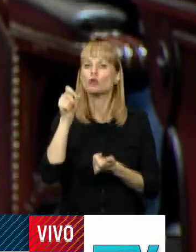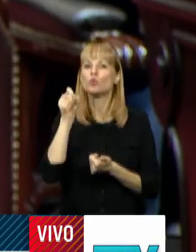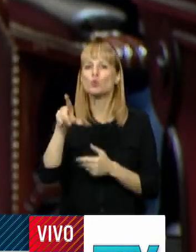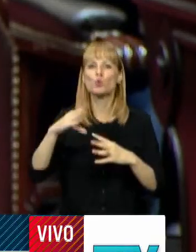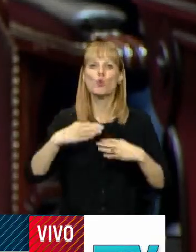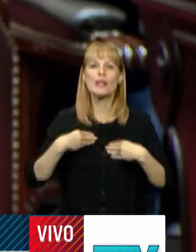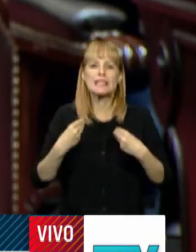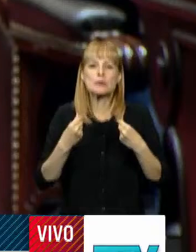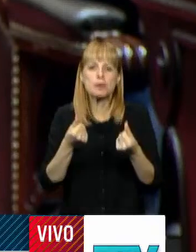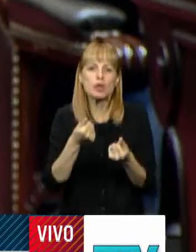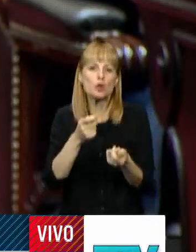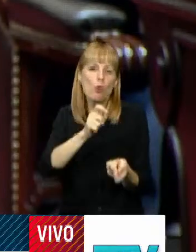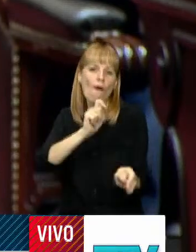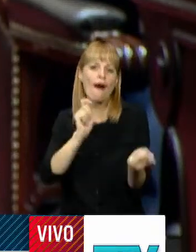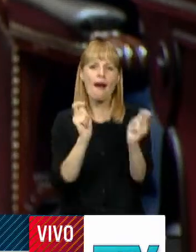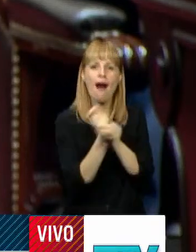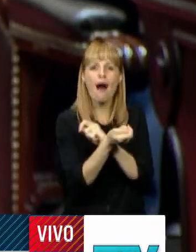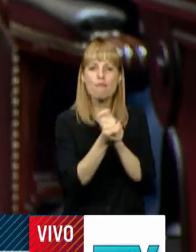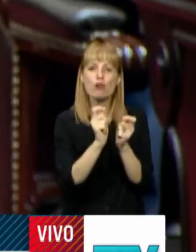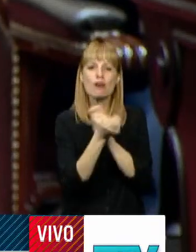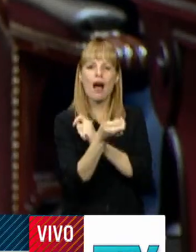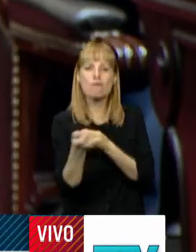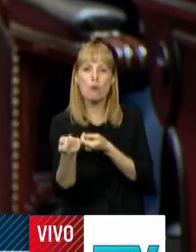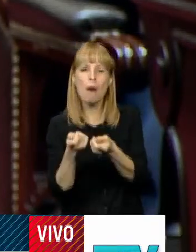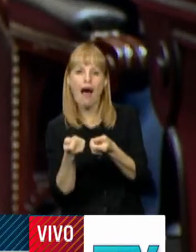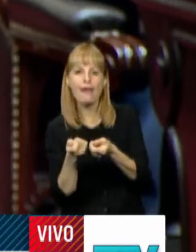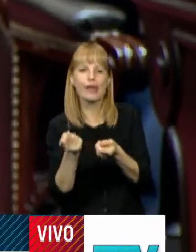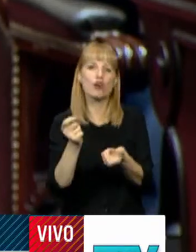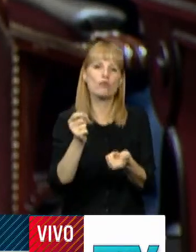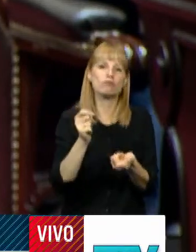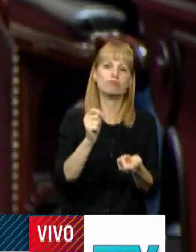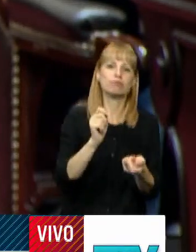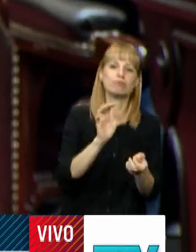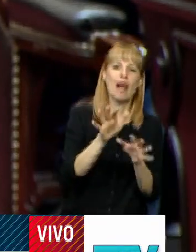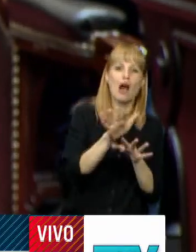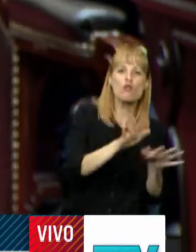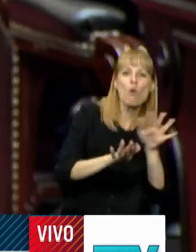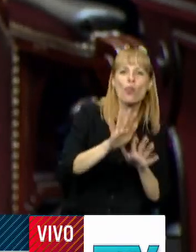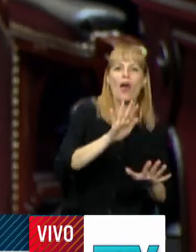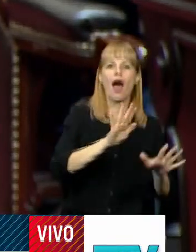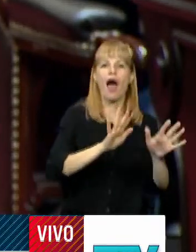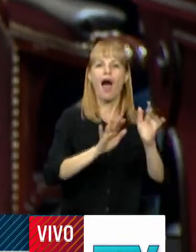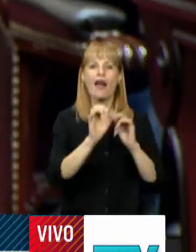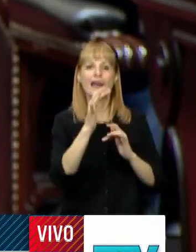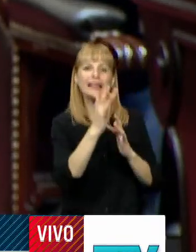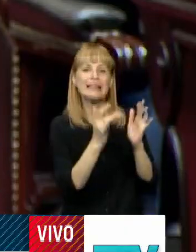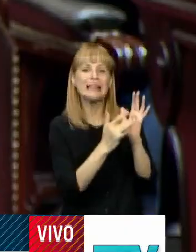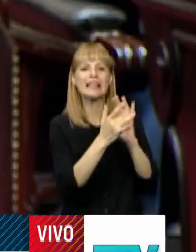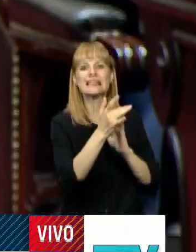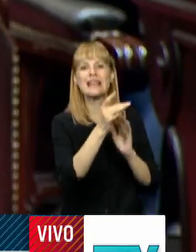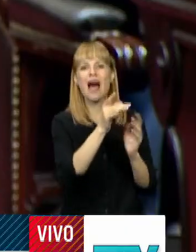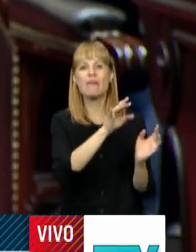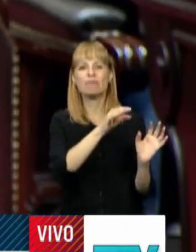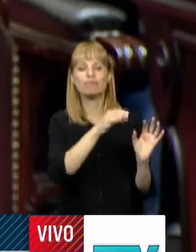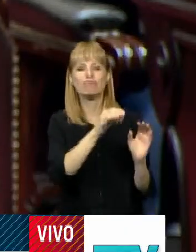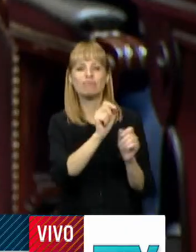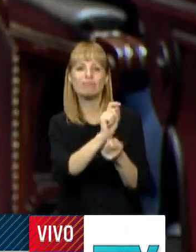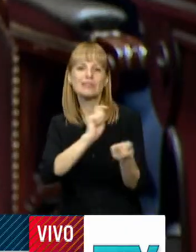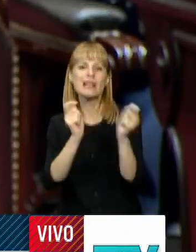reformista, tratando de adaptar la Iglesia también a los cambios sociales y